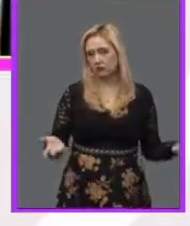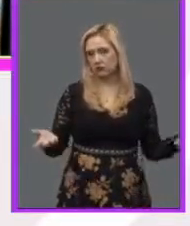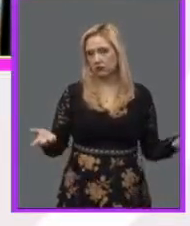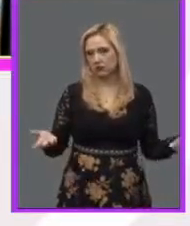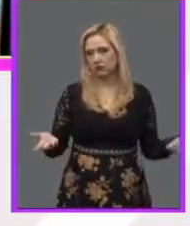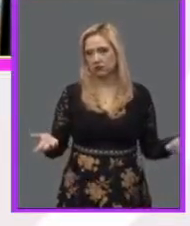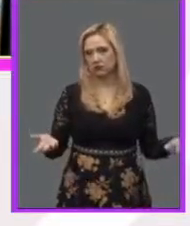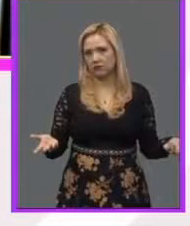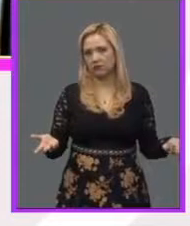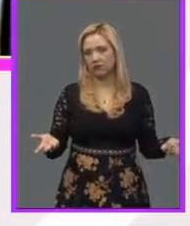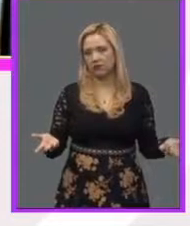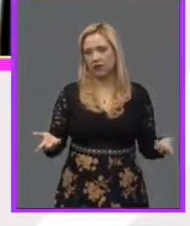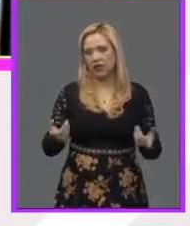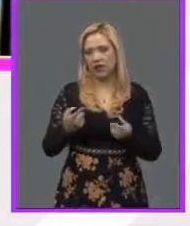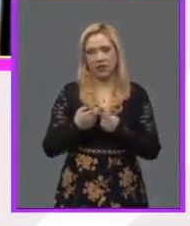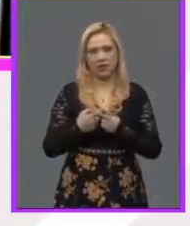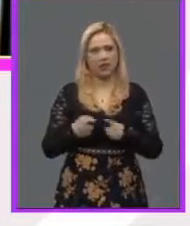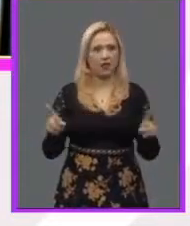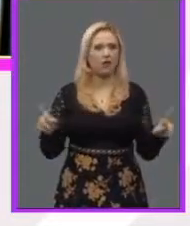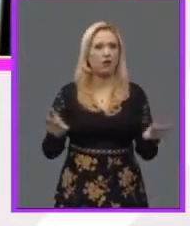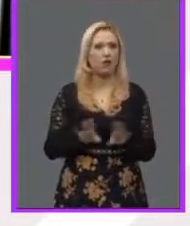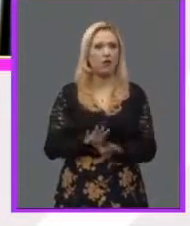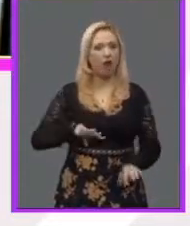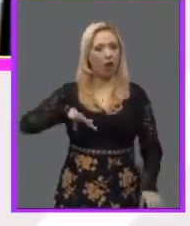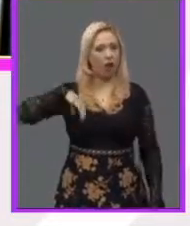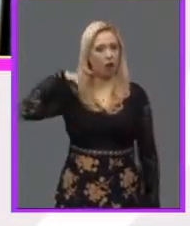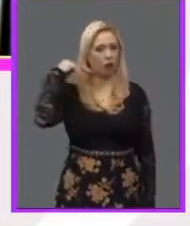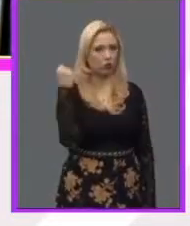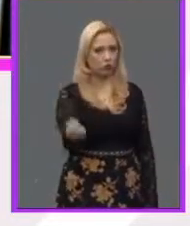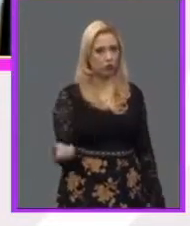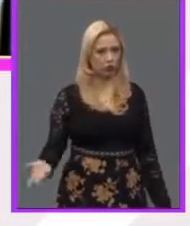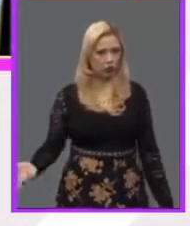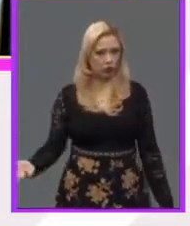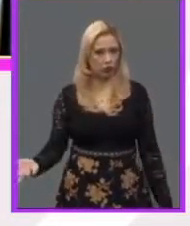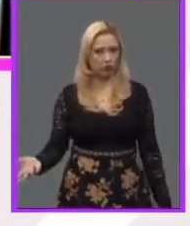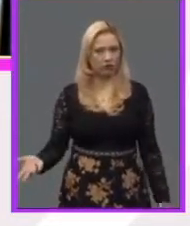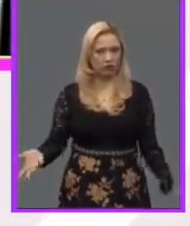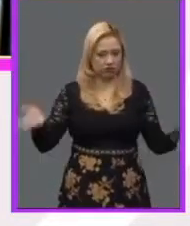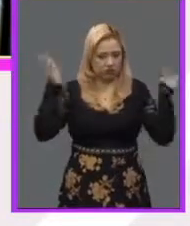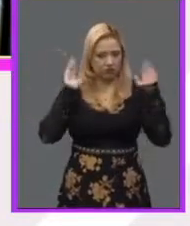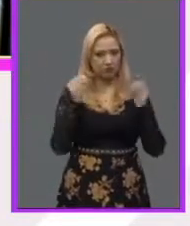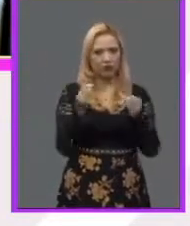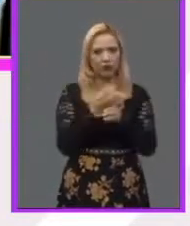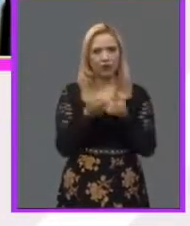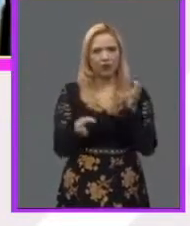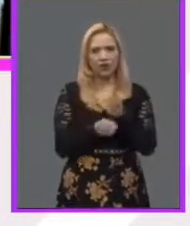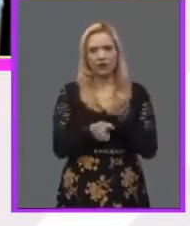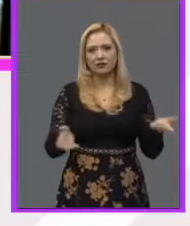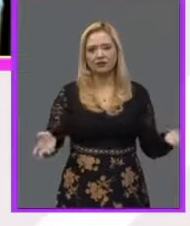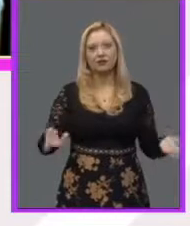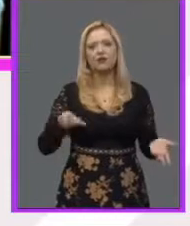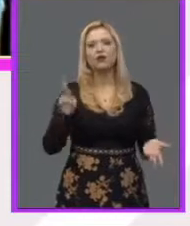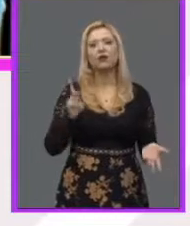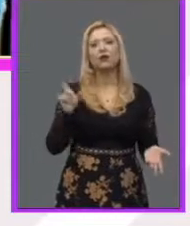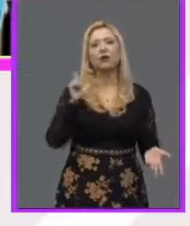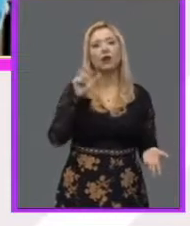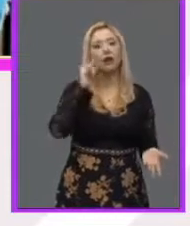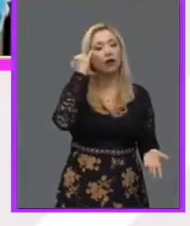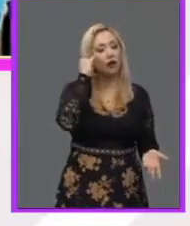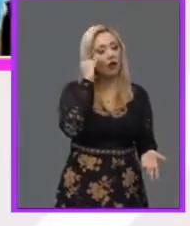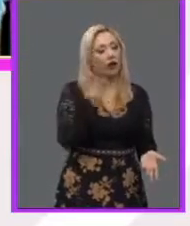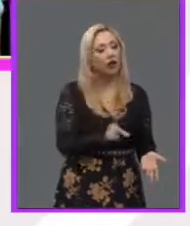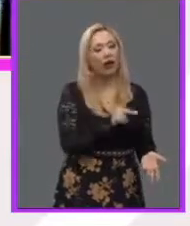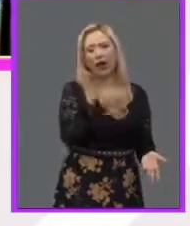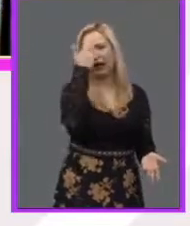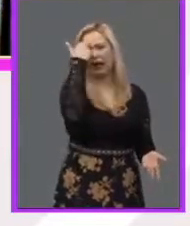qué sé yo, ¿no? De un régimen arbitrario, estaríamos hablando de represión, estaríamos hablando de muchas cosas, pero que no las vemos así cuando se trata